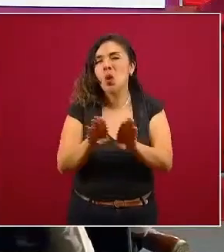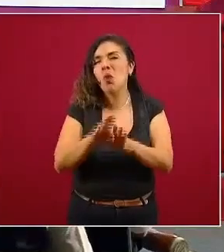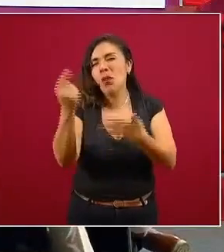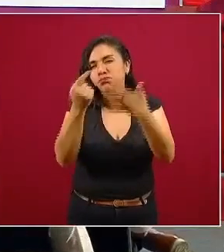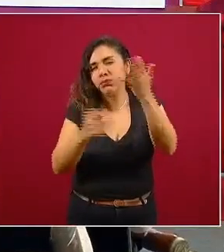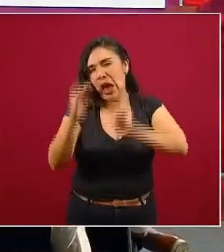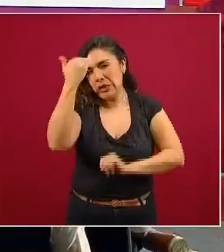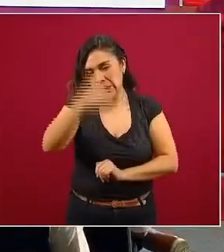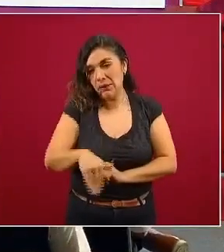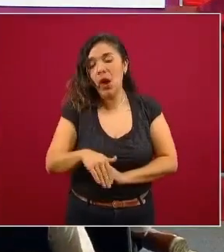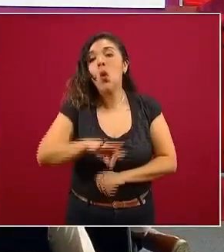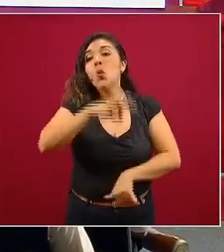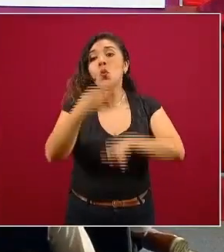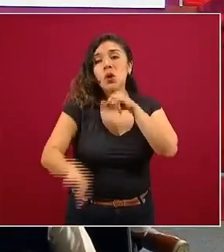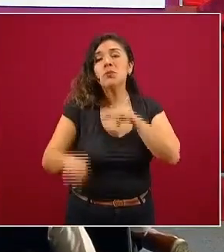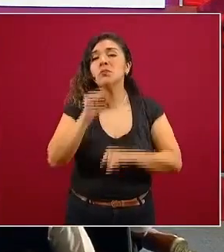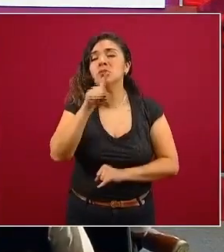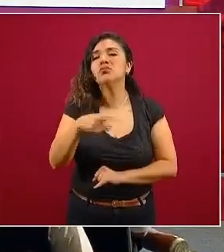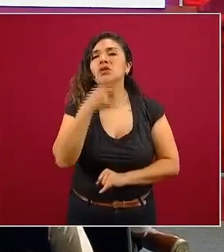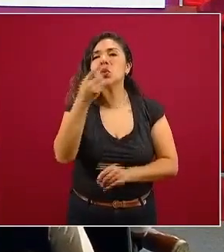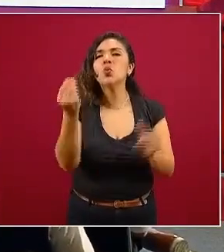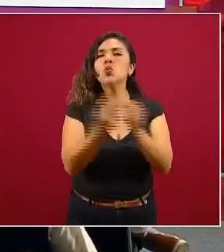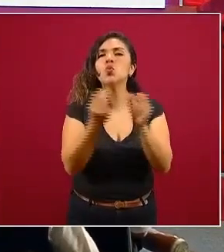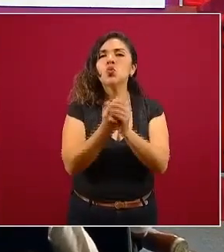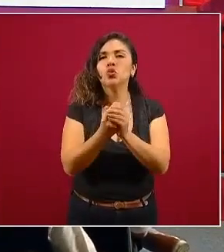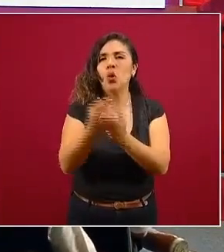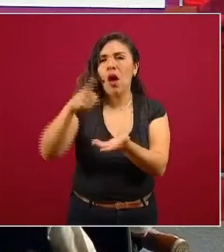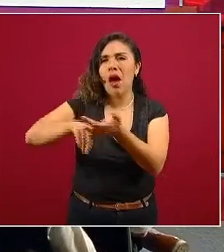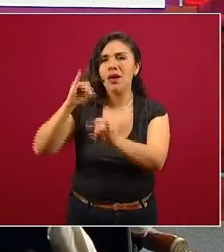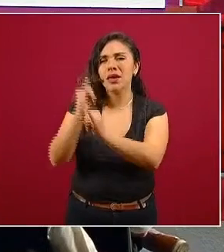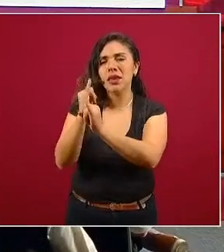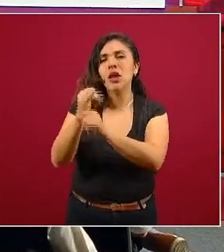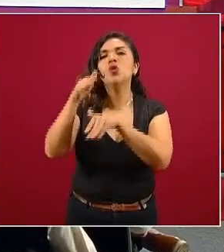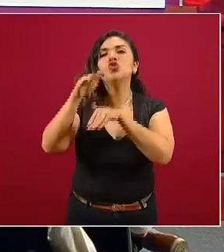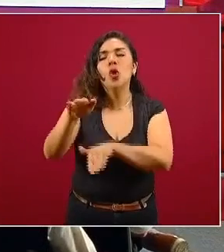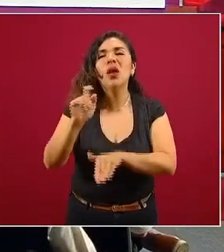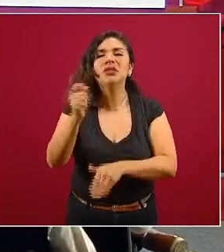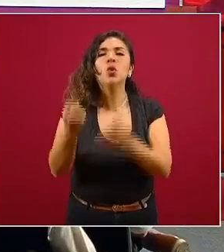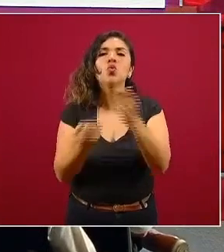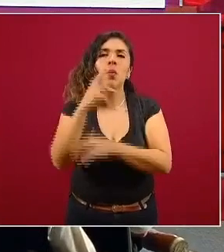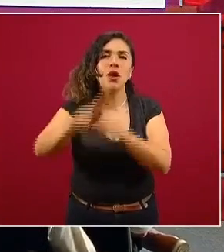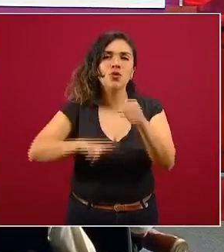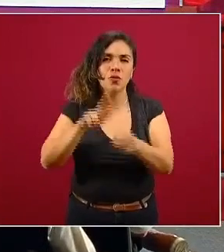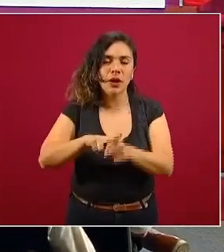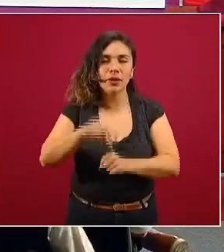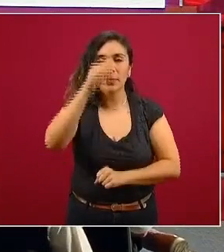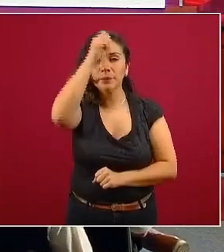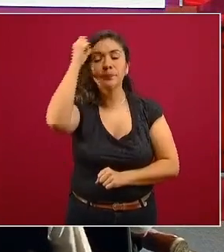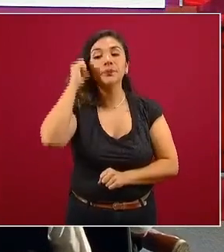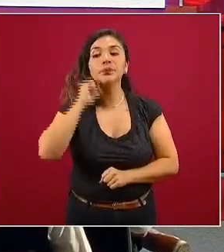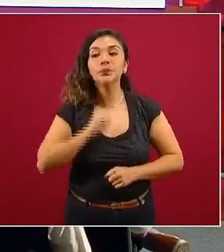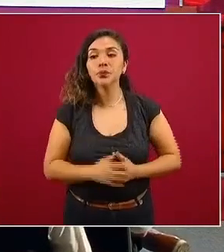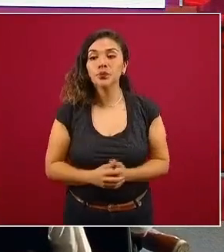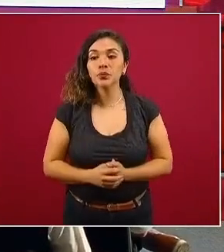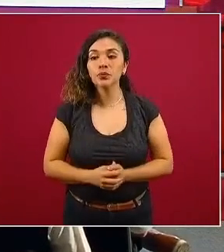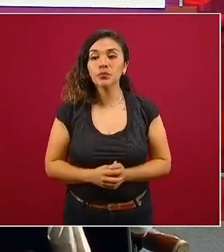graves. Y finalmente, lo que ya les presenté, los cursos en línea sobre la nueva normalidad. La siguiente, por favor.